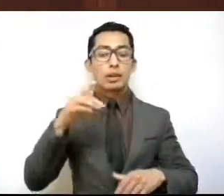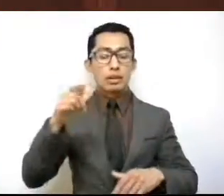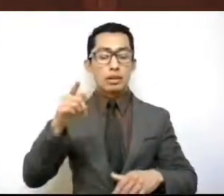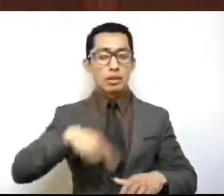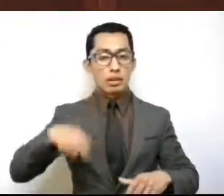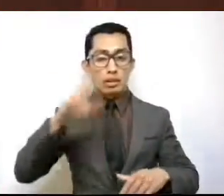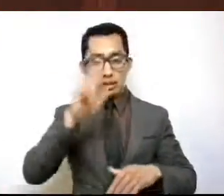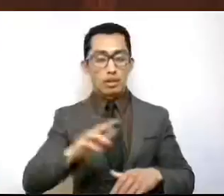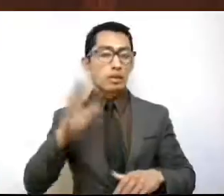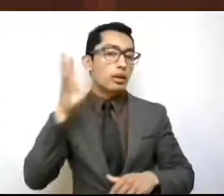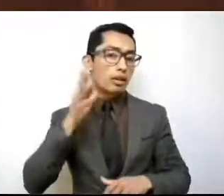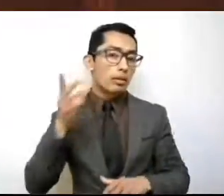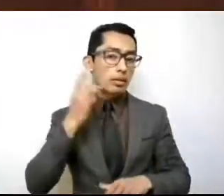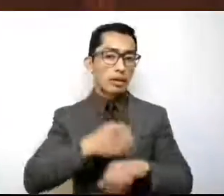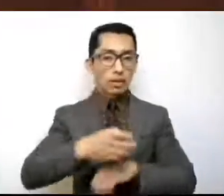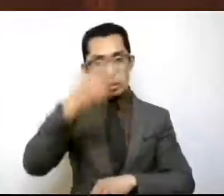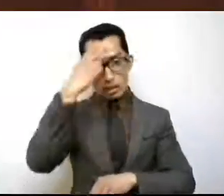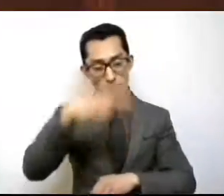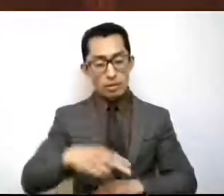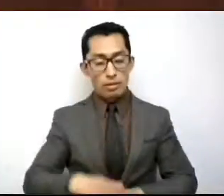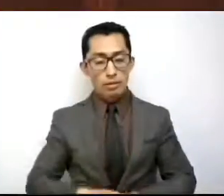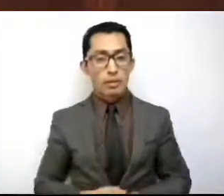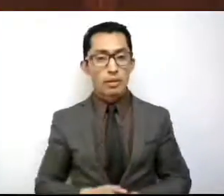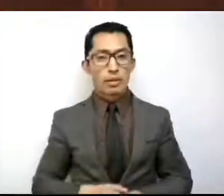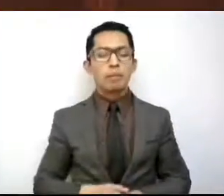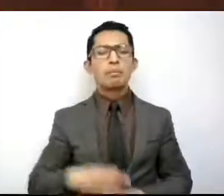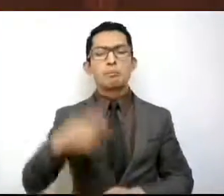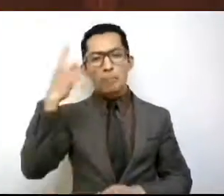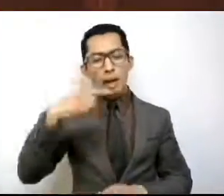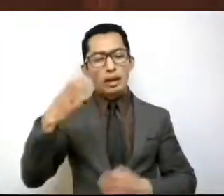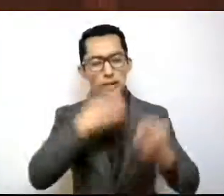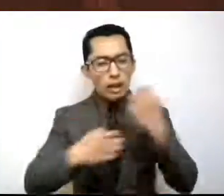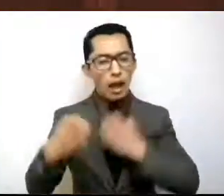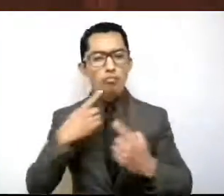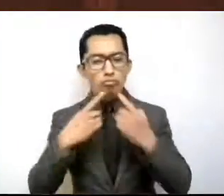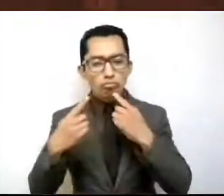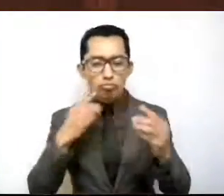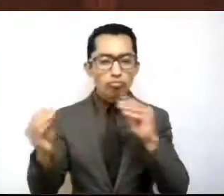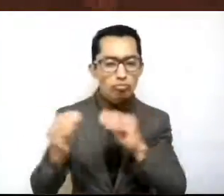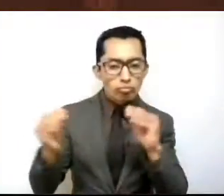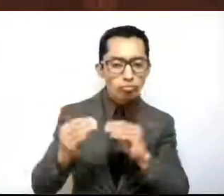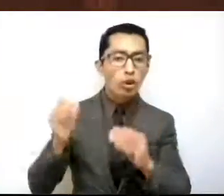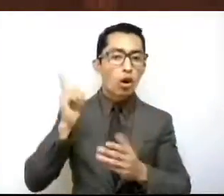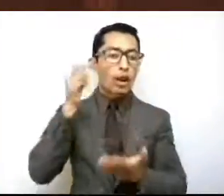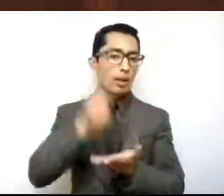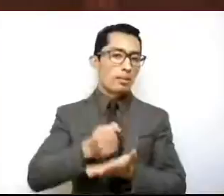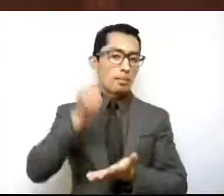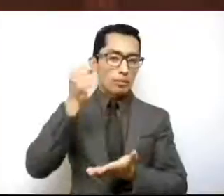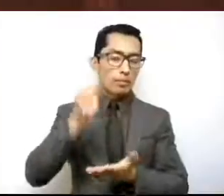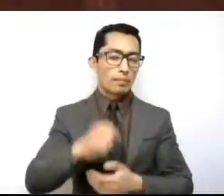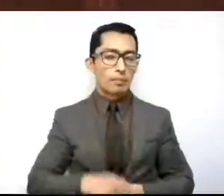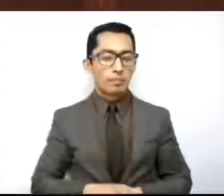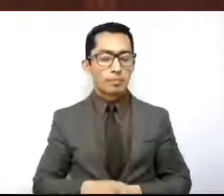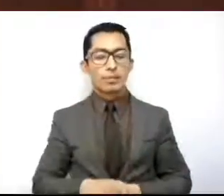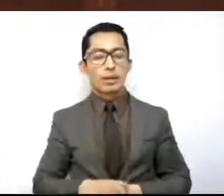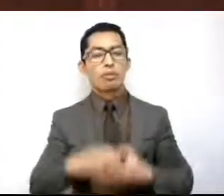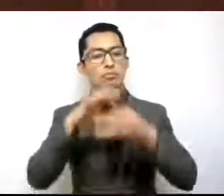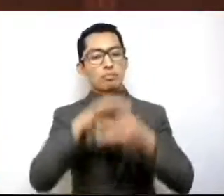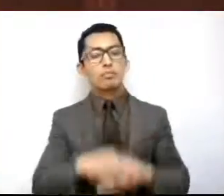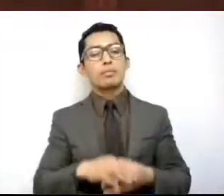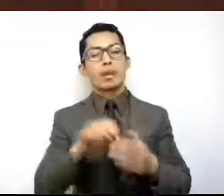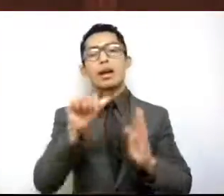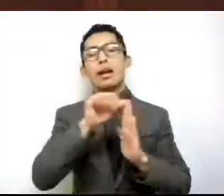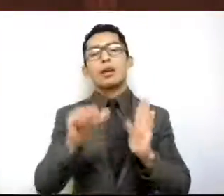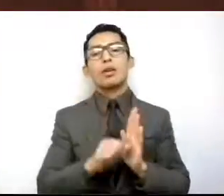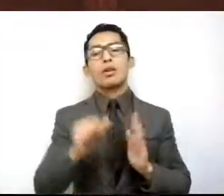Poder Legislativo del Estado, para su análisis, discusión y, en su caso, aprobación. Con fundamento en lo dispuesto por el